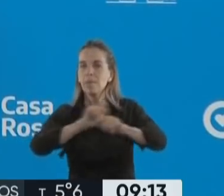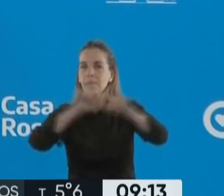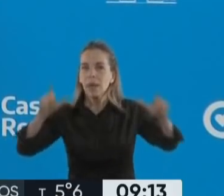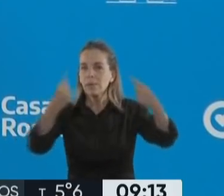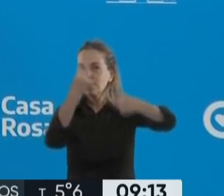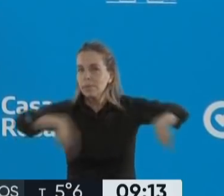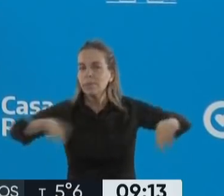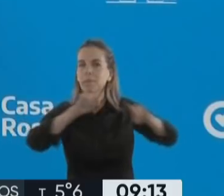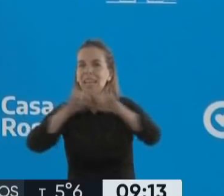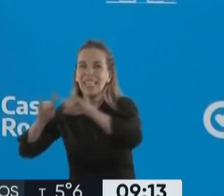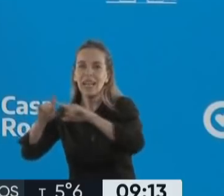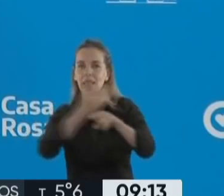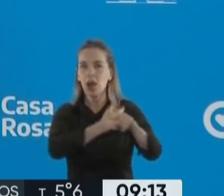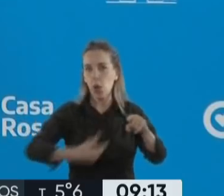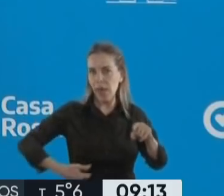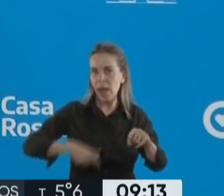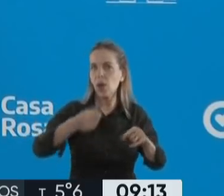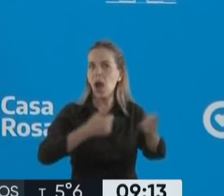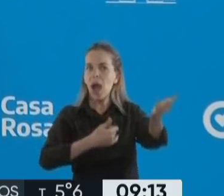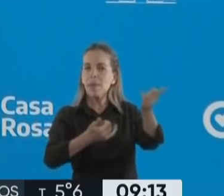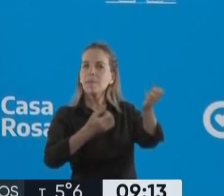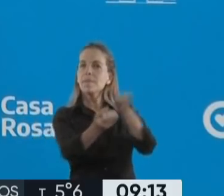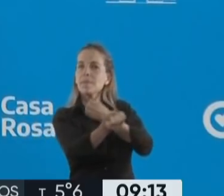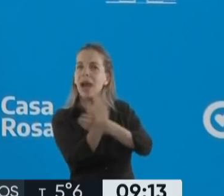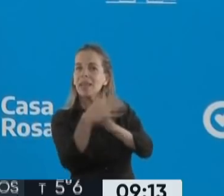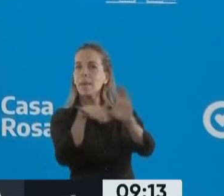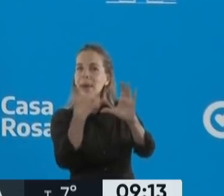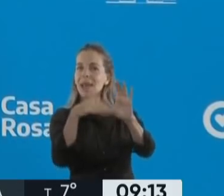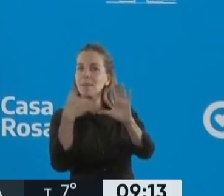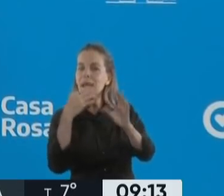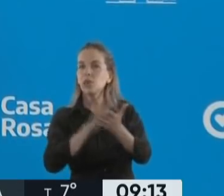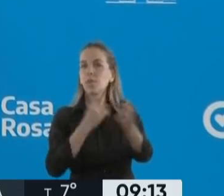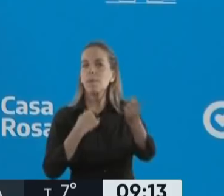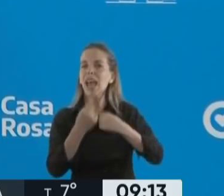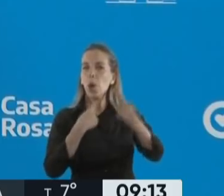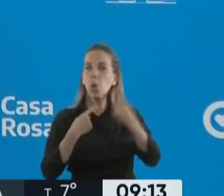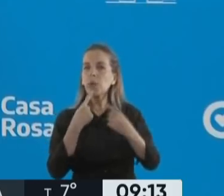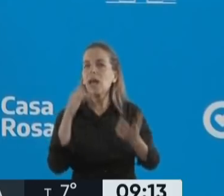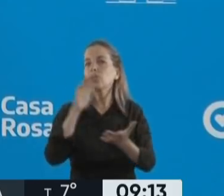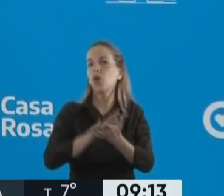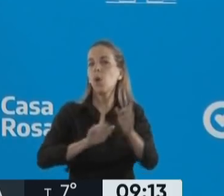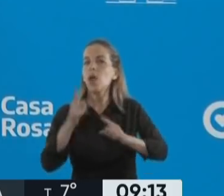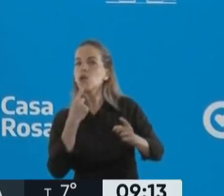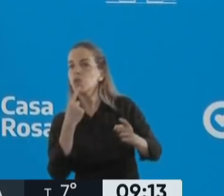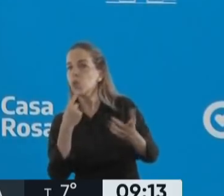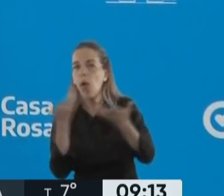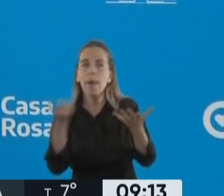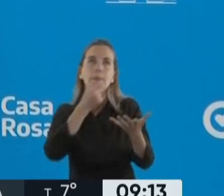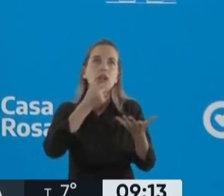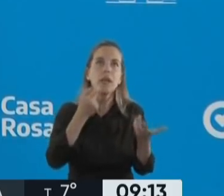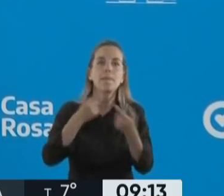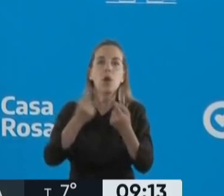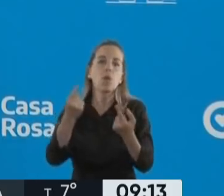de los sitios web estamos recibiendo muchas consultas de los ciudadanos y las ciudadanas con respecto a algunas dudas. Por ejemplo,